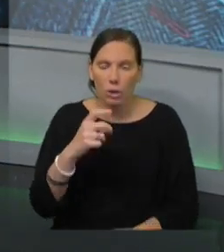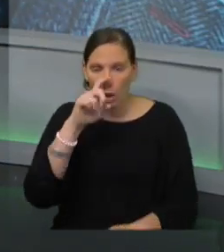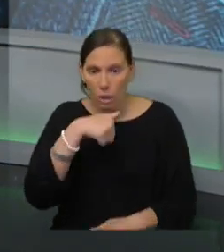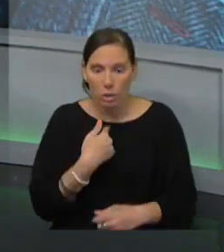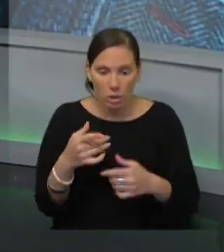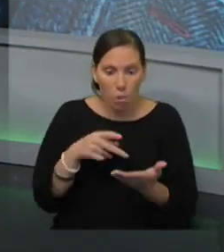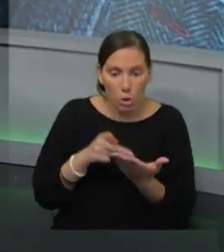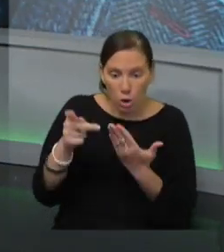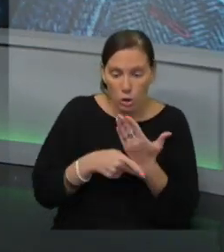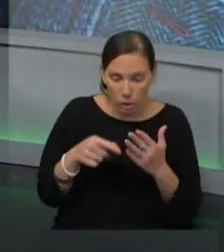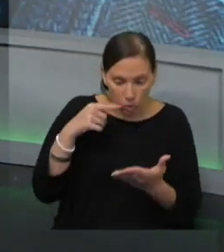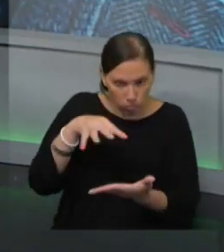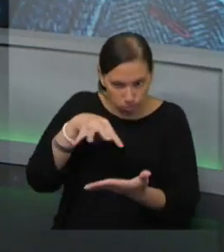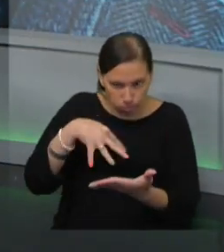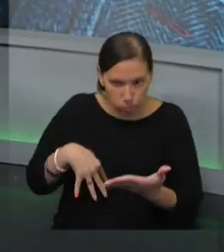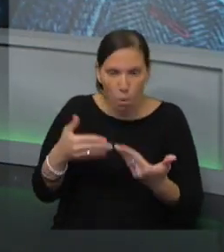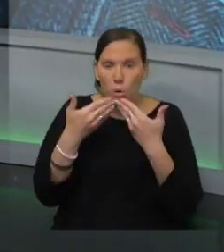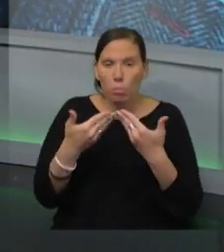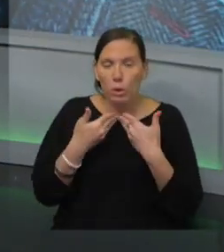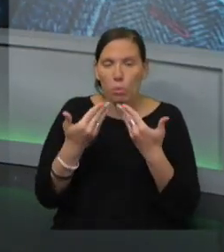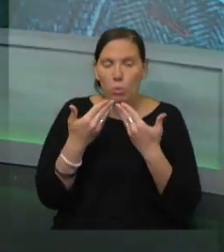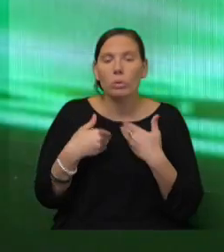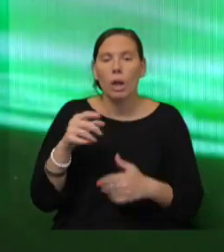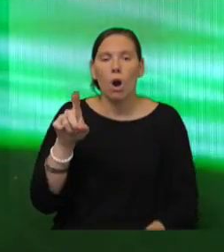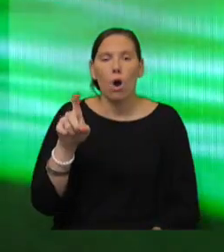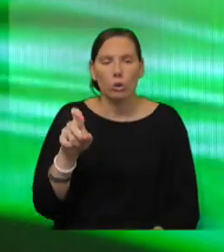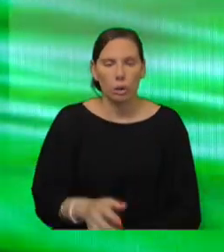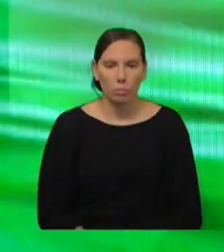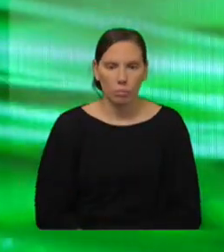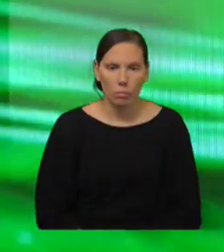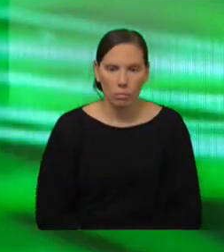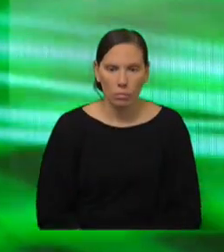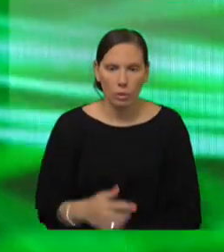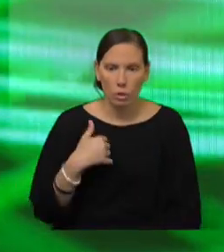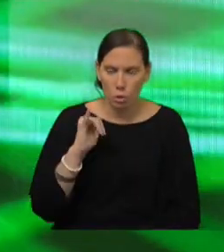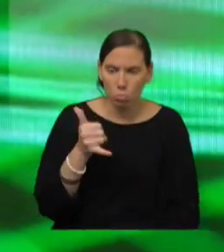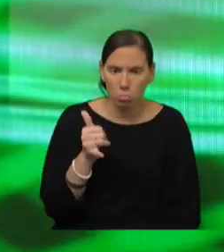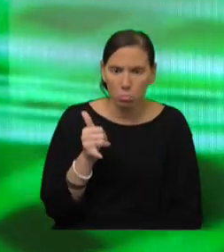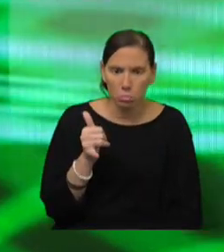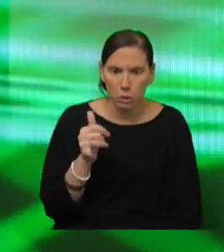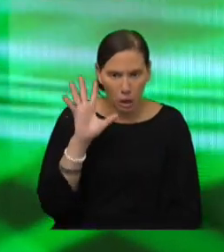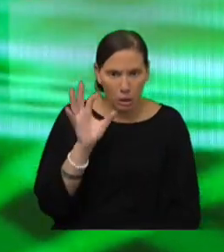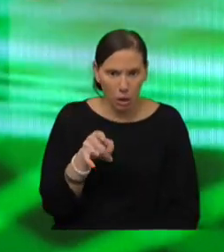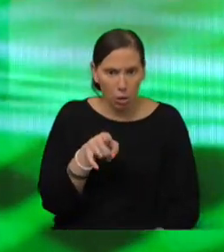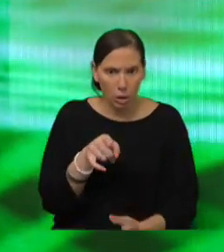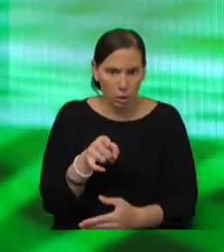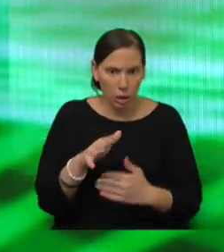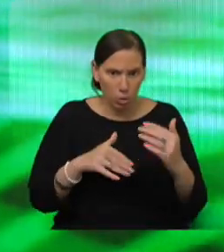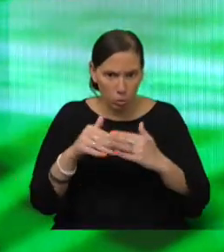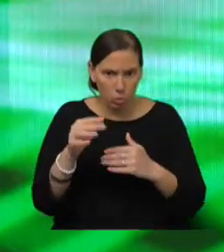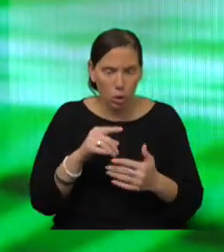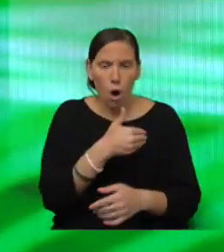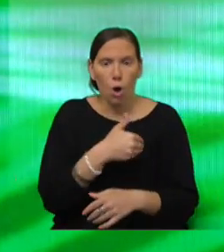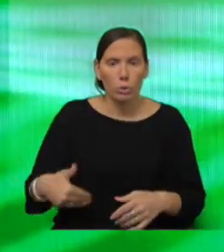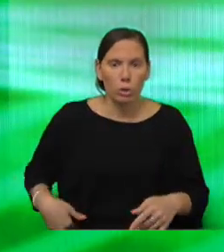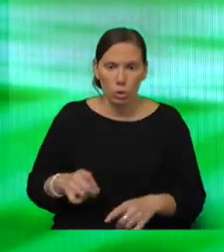proyecto por consultas jurídicas que le han hecho desde ose yo lo mantendría yo creo que hoy eres a ti en el marco en el que el gobierno le